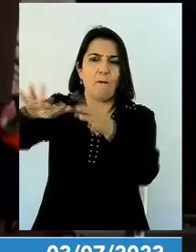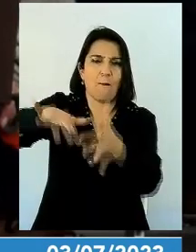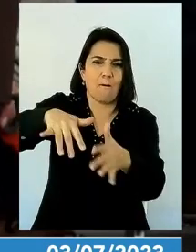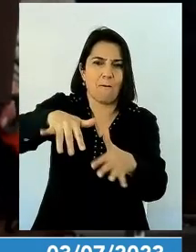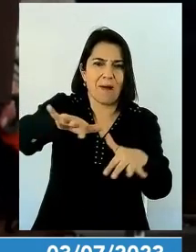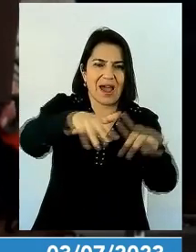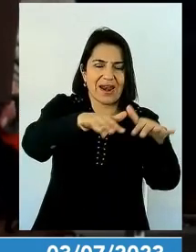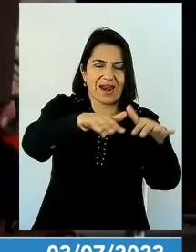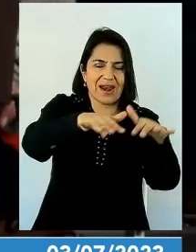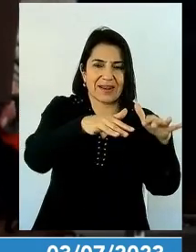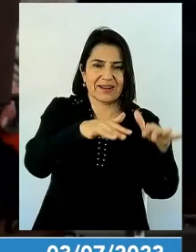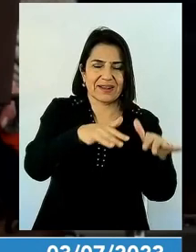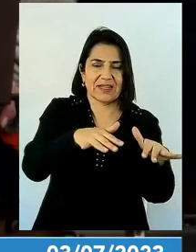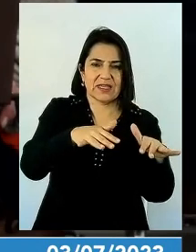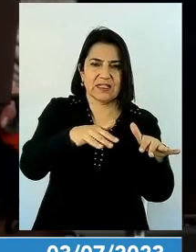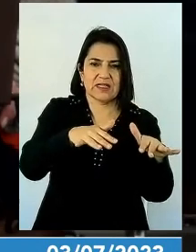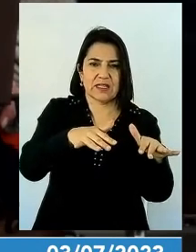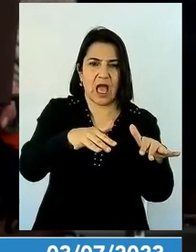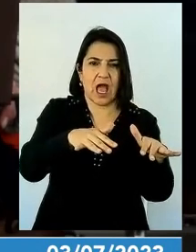por ejemplo,